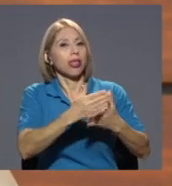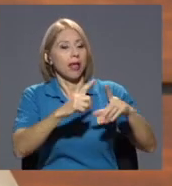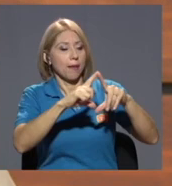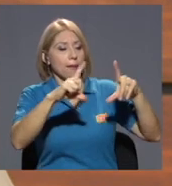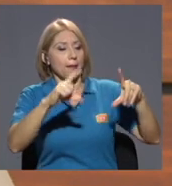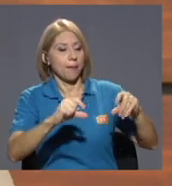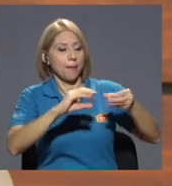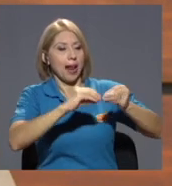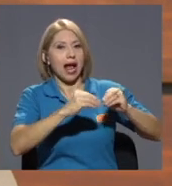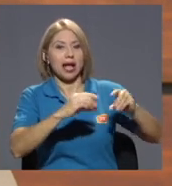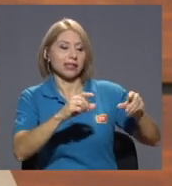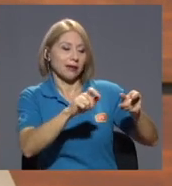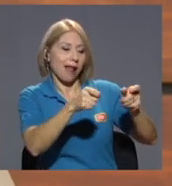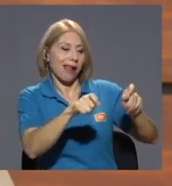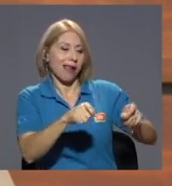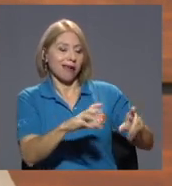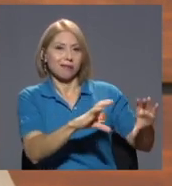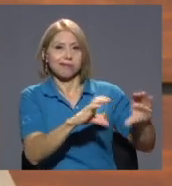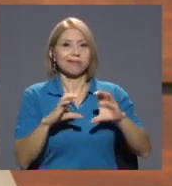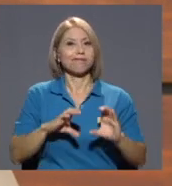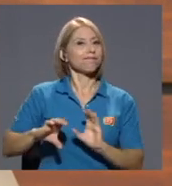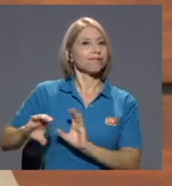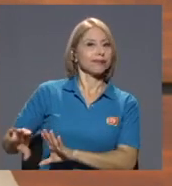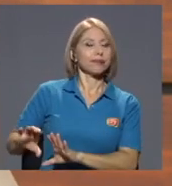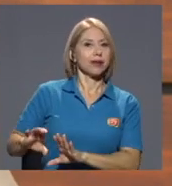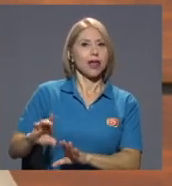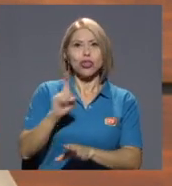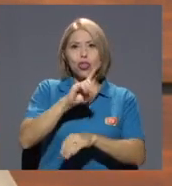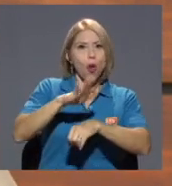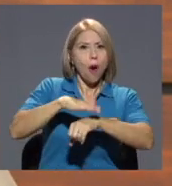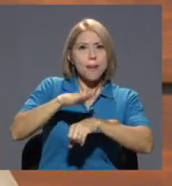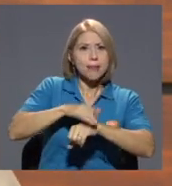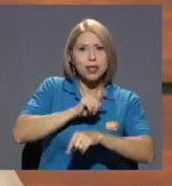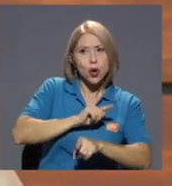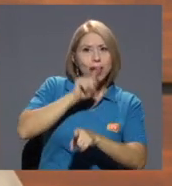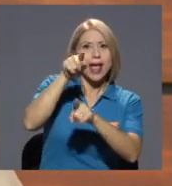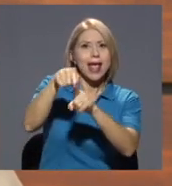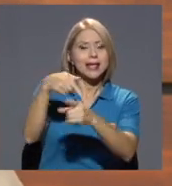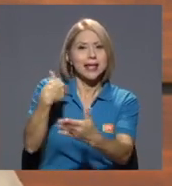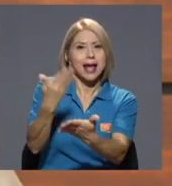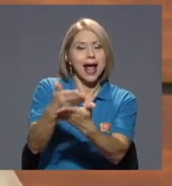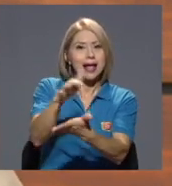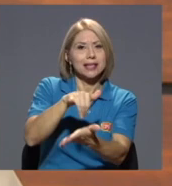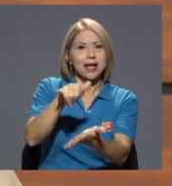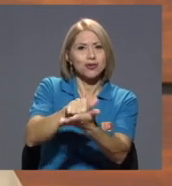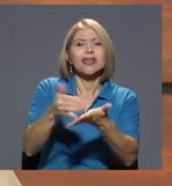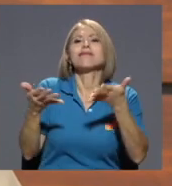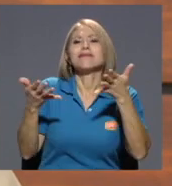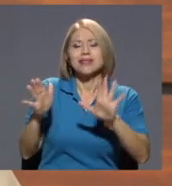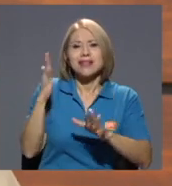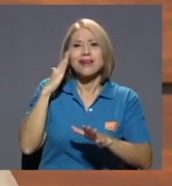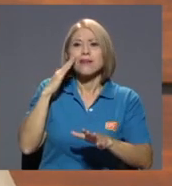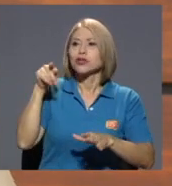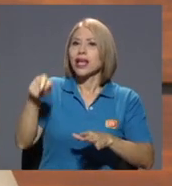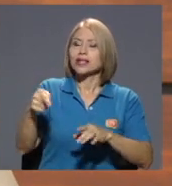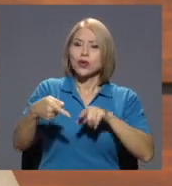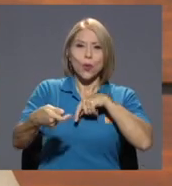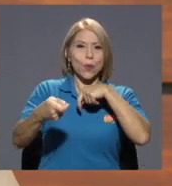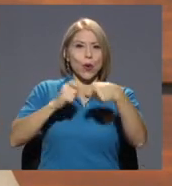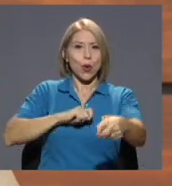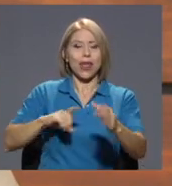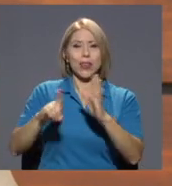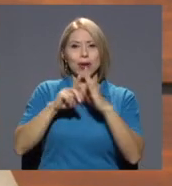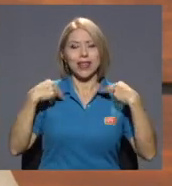eso es una práctica completamente violatoria a los derechos humanos y violatoria este a la libertad de